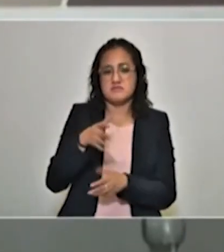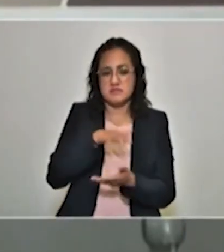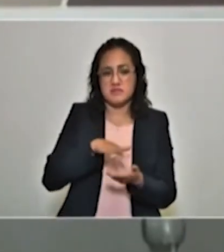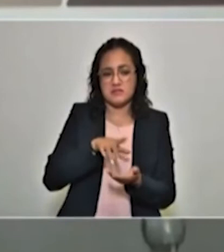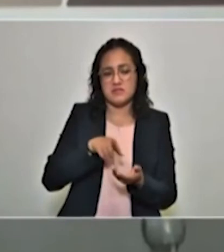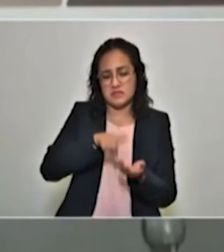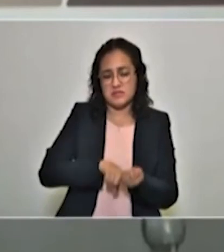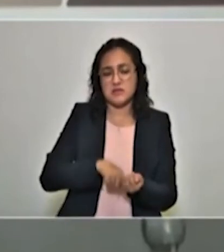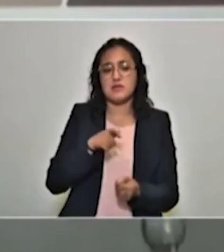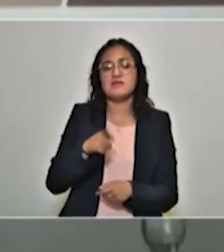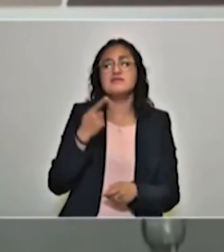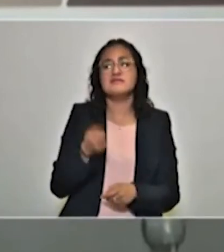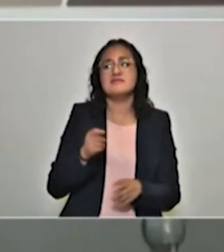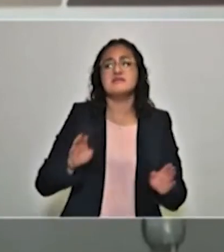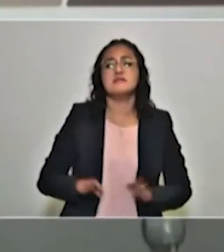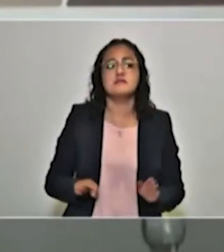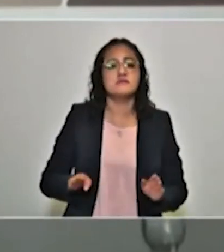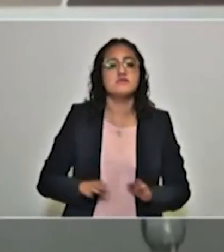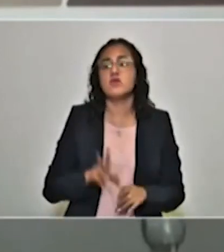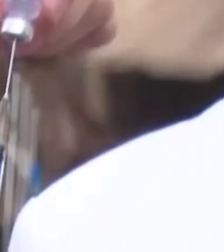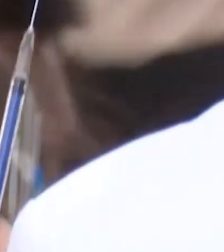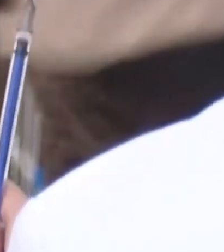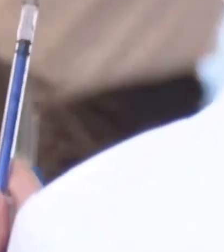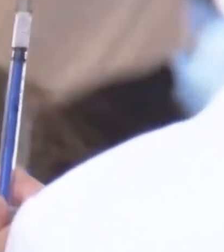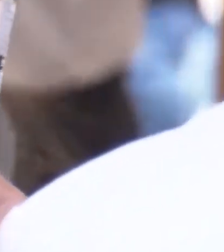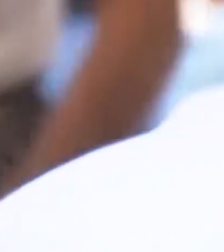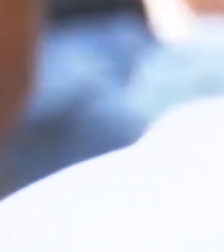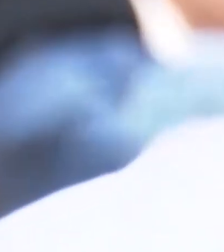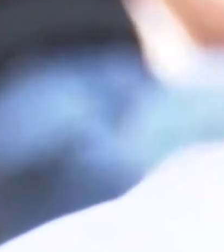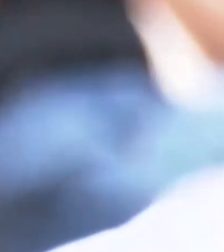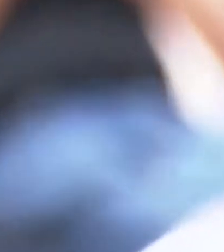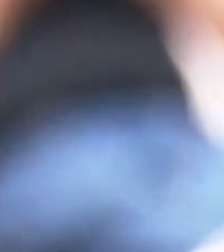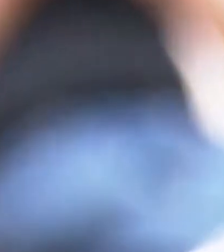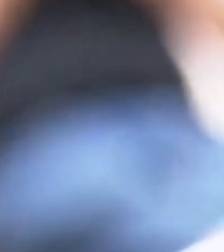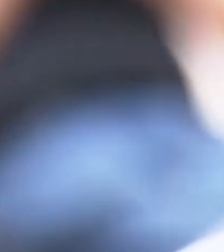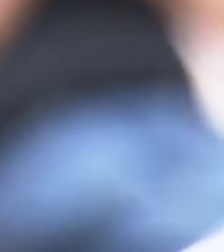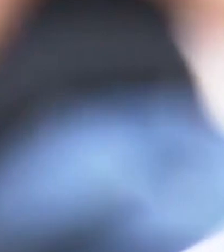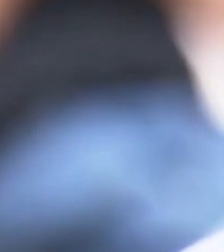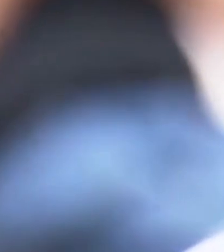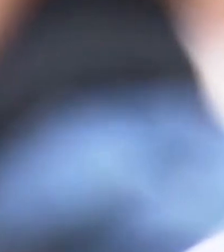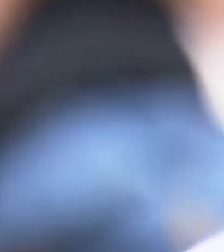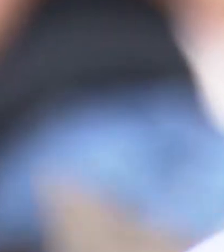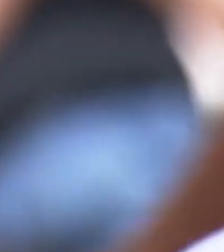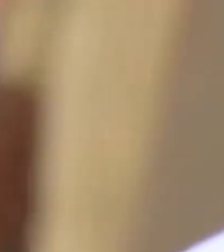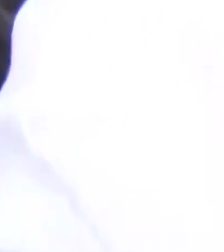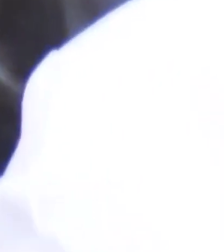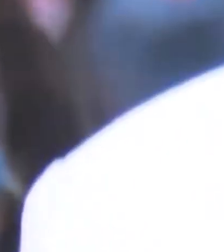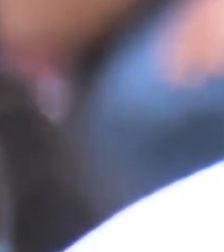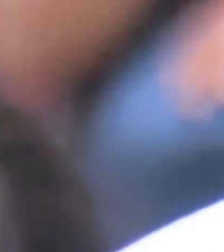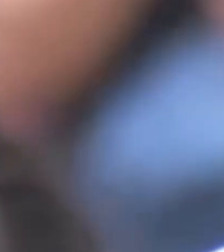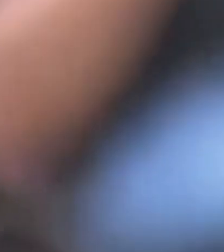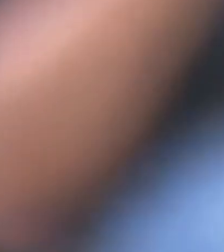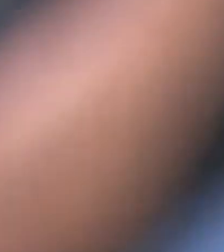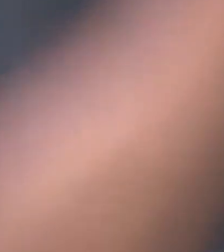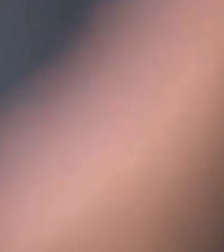característica es que no se vacunaron. Si es mayor de 40 años y no se vacunó durante las jornadas que culminaron, puede